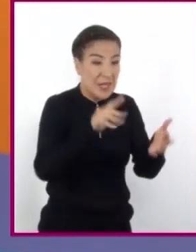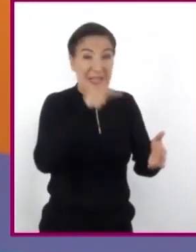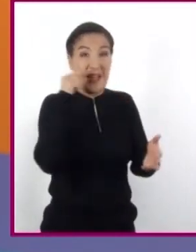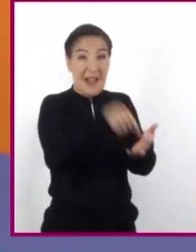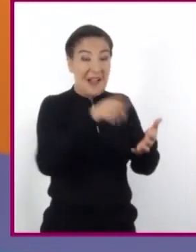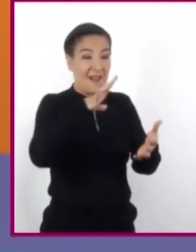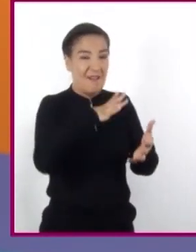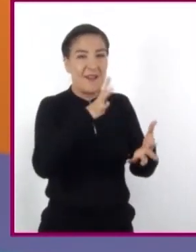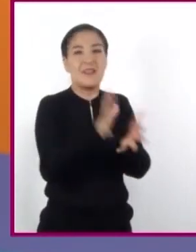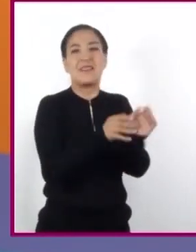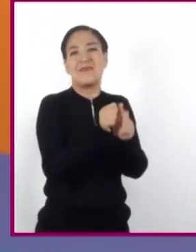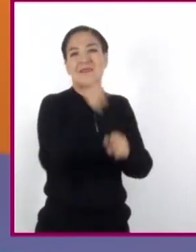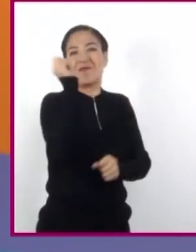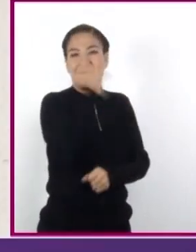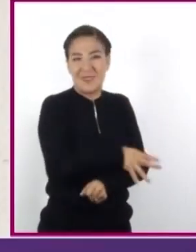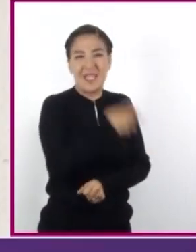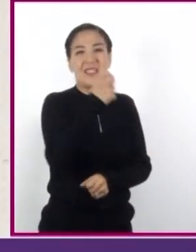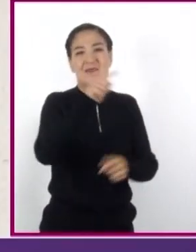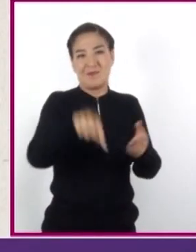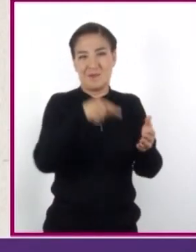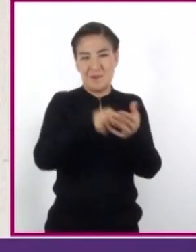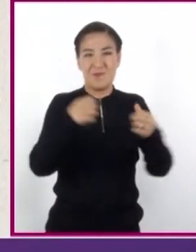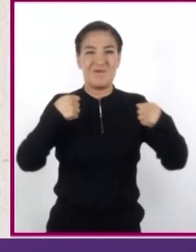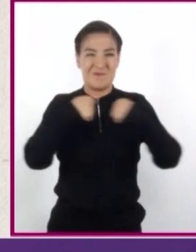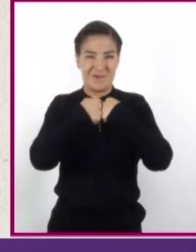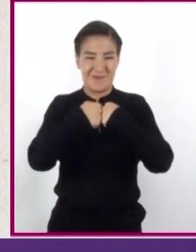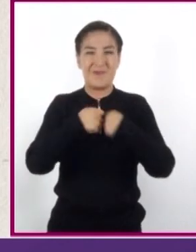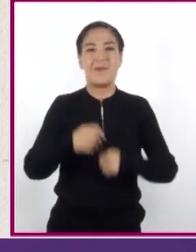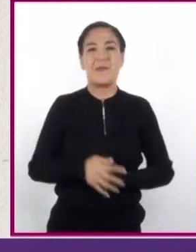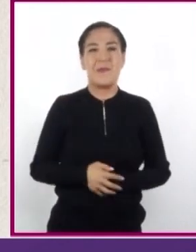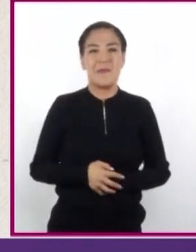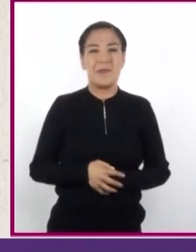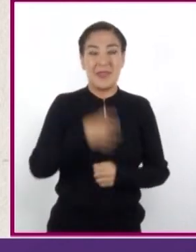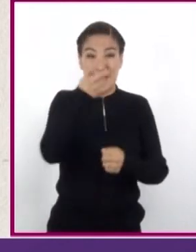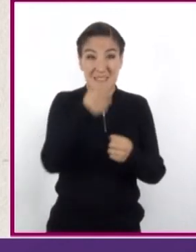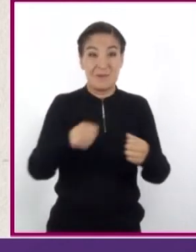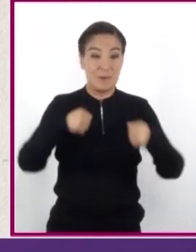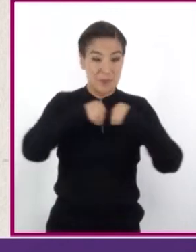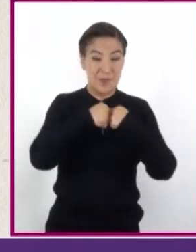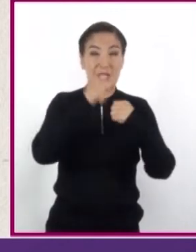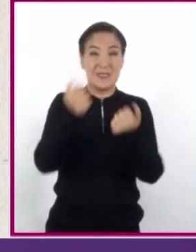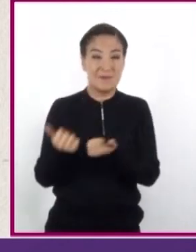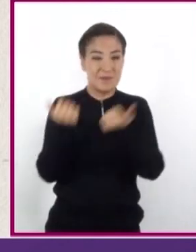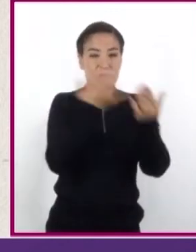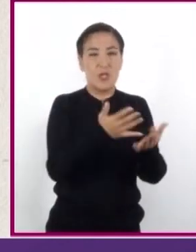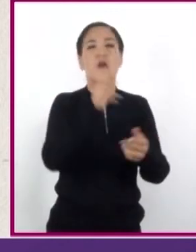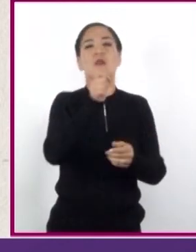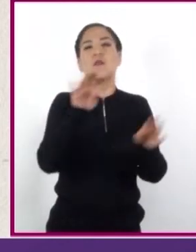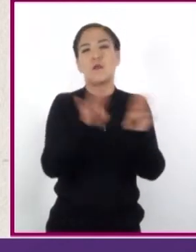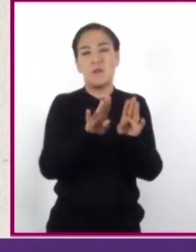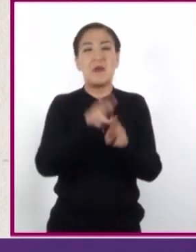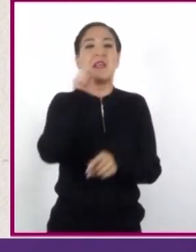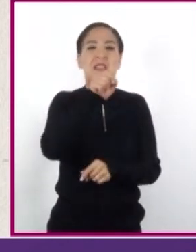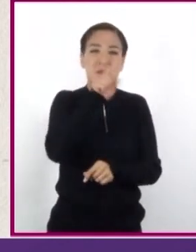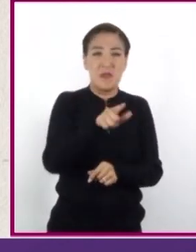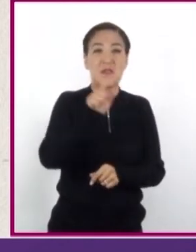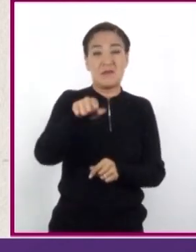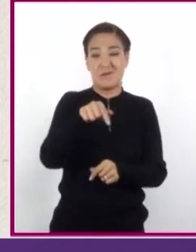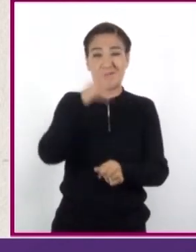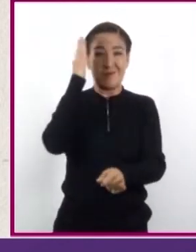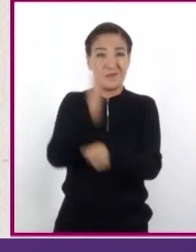los principales puertos novohispanos. Es importante destacar que la Inquisición no juzgaba a los